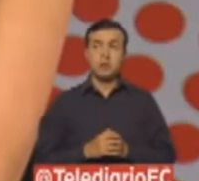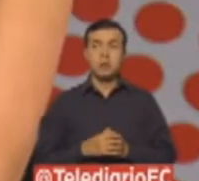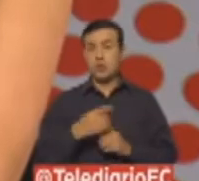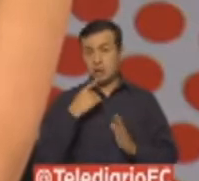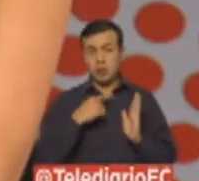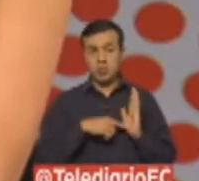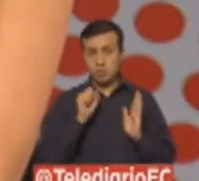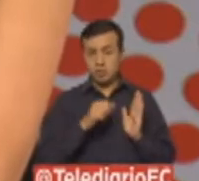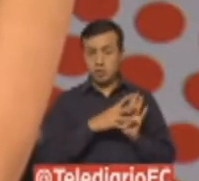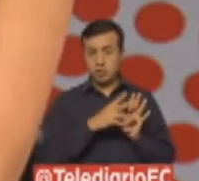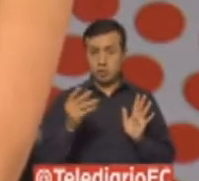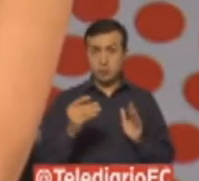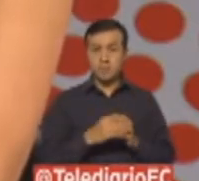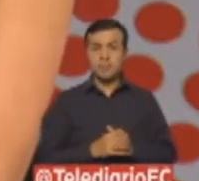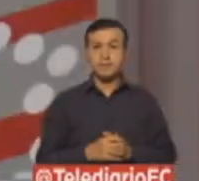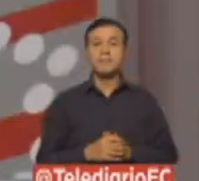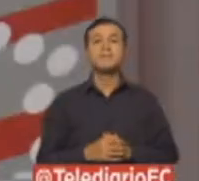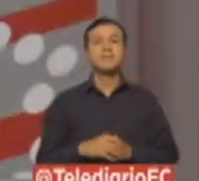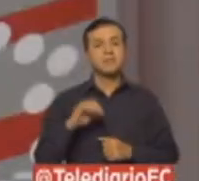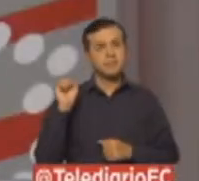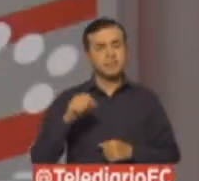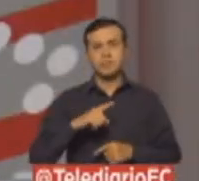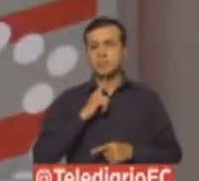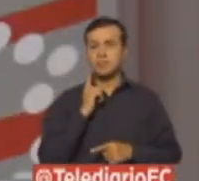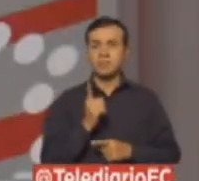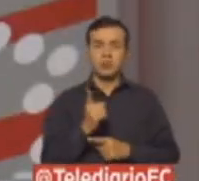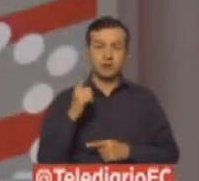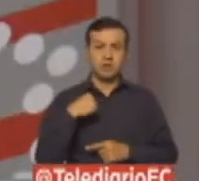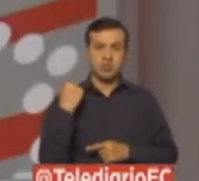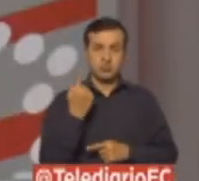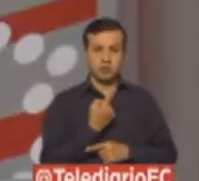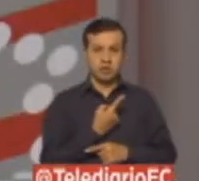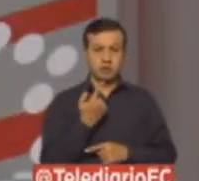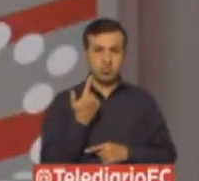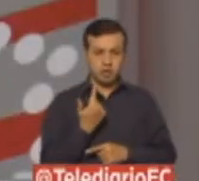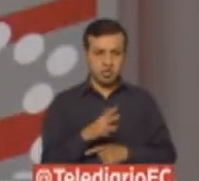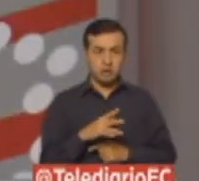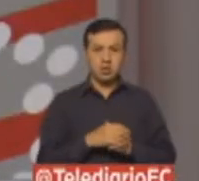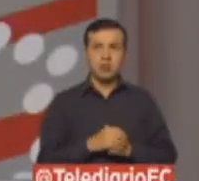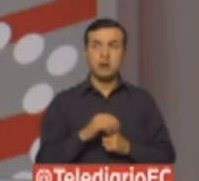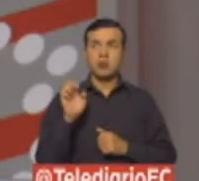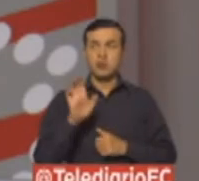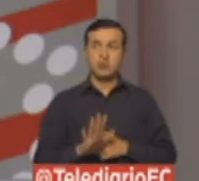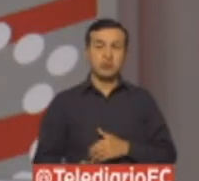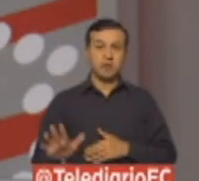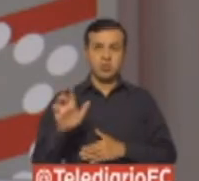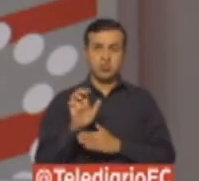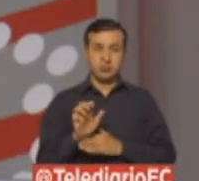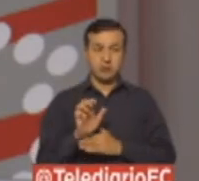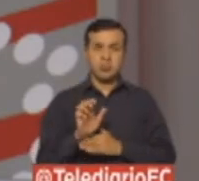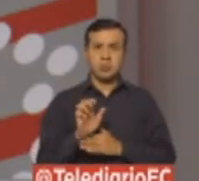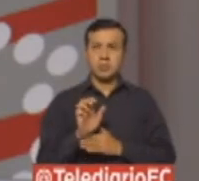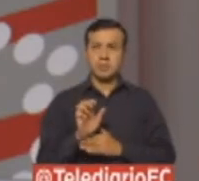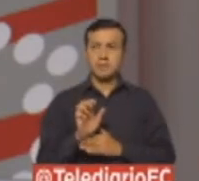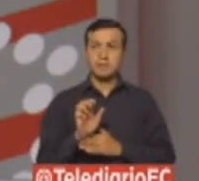ejemplo se puede replicar completamente nosotros fuimos a nivel nacional